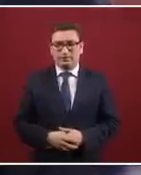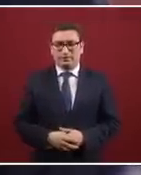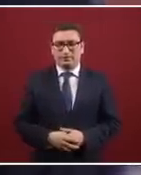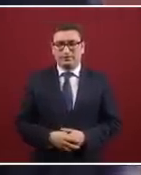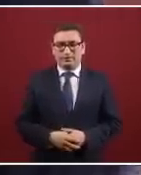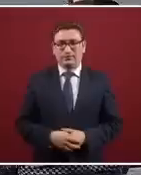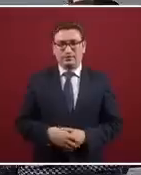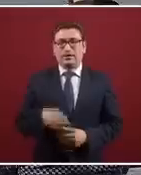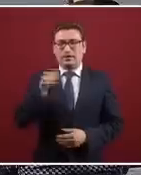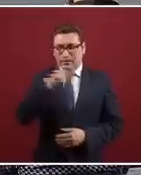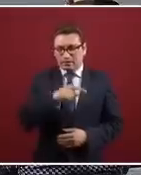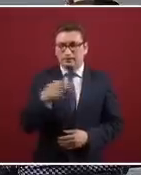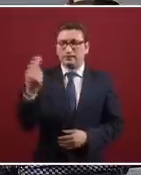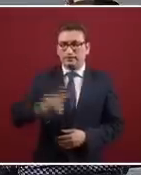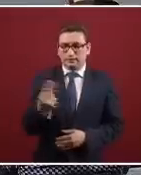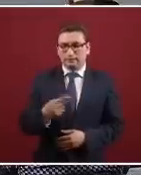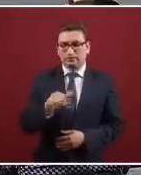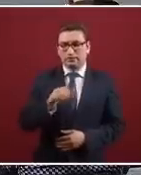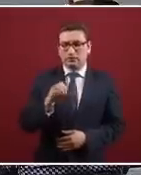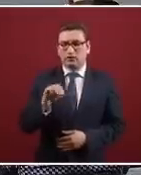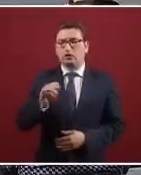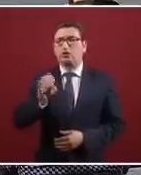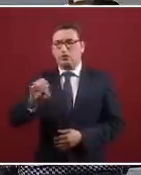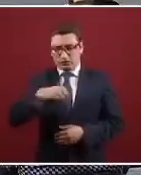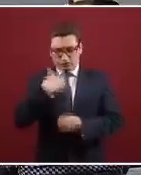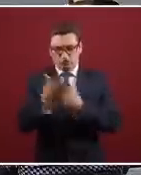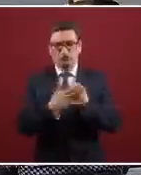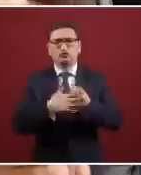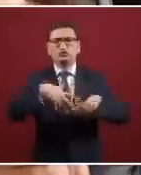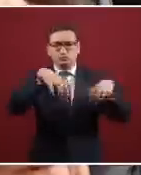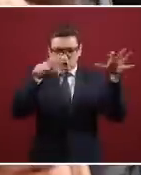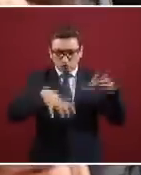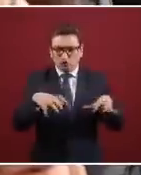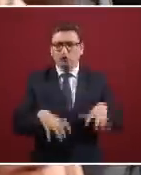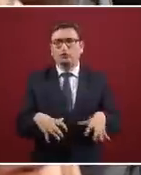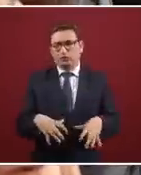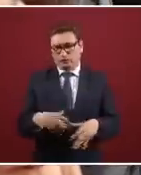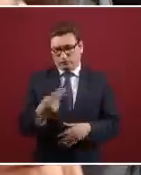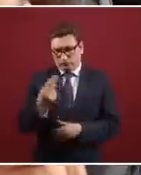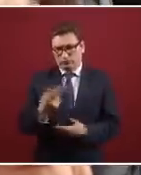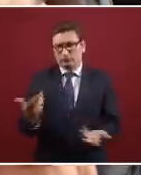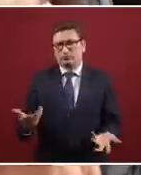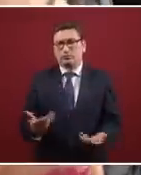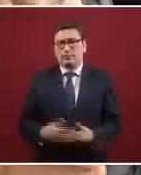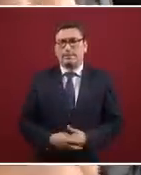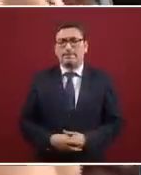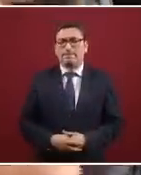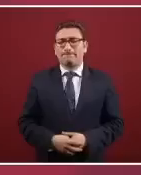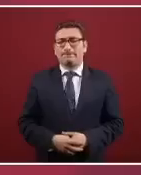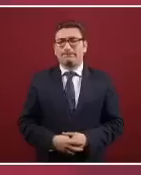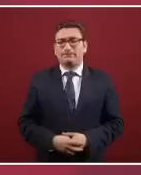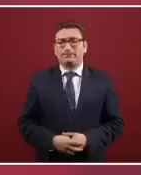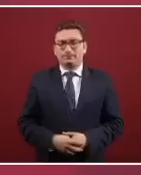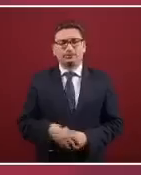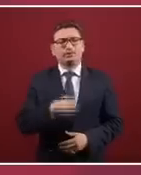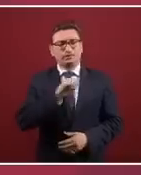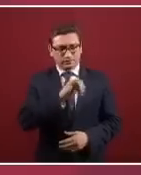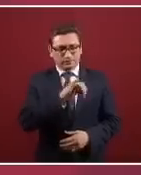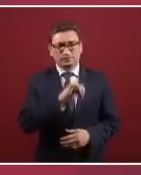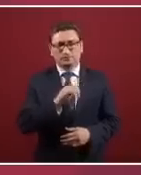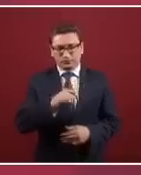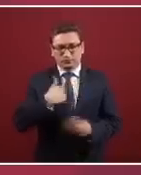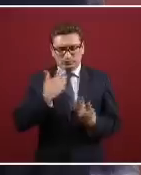A OME. Sí. Hay mucho que hacer. Y las lluvias. Y nos estamos ahogando. Sí. Hay que buscar la forma de terminar